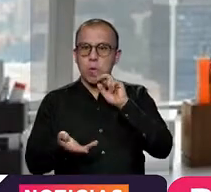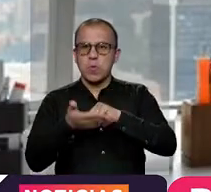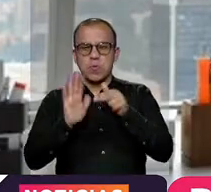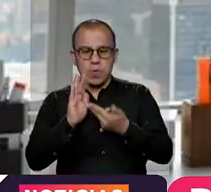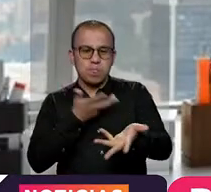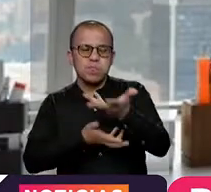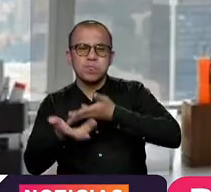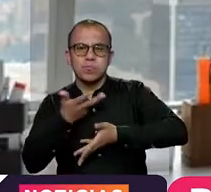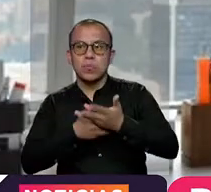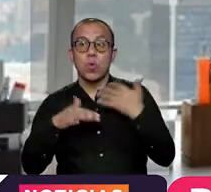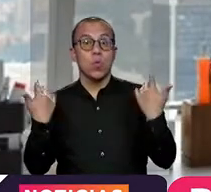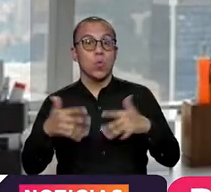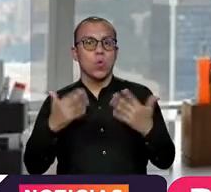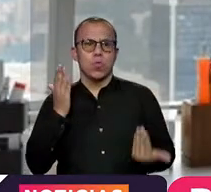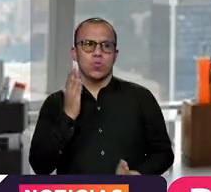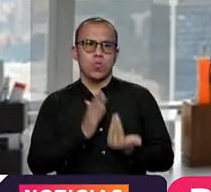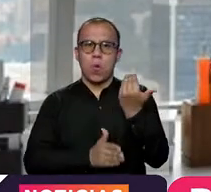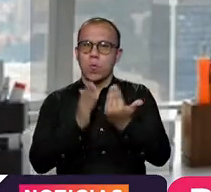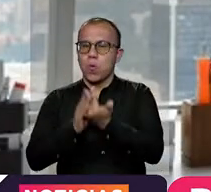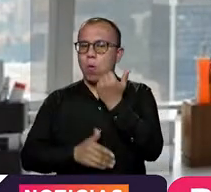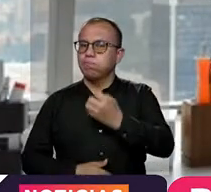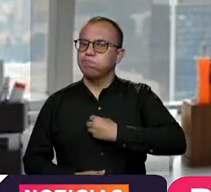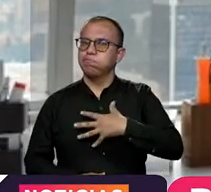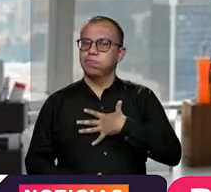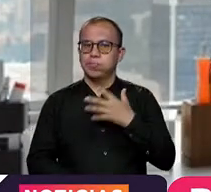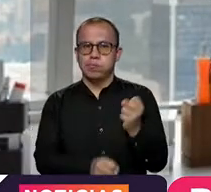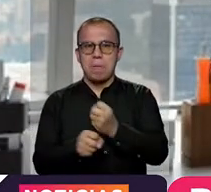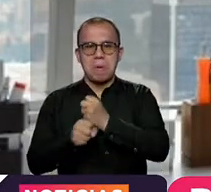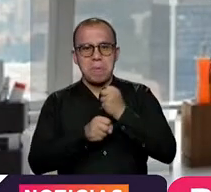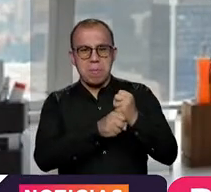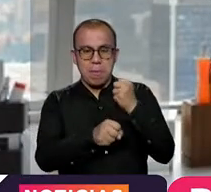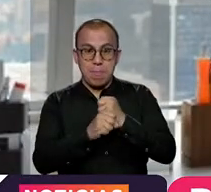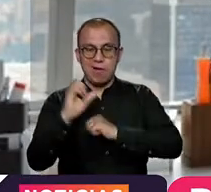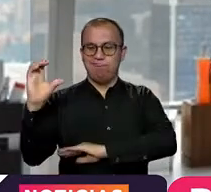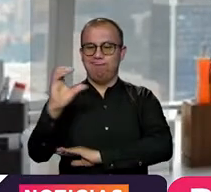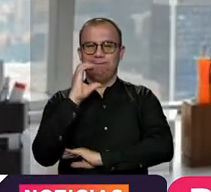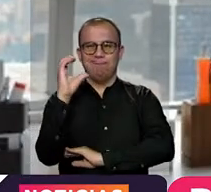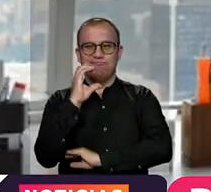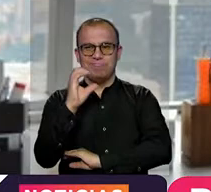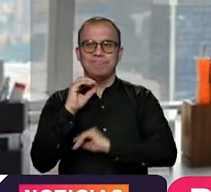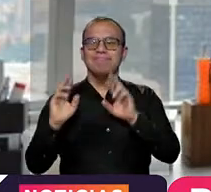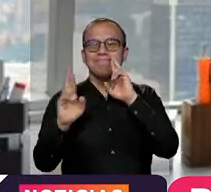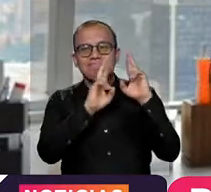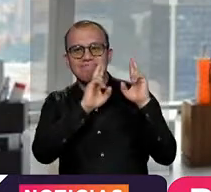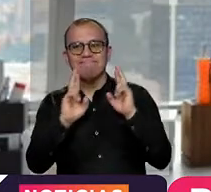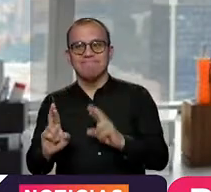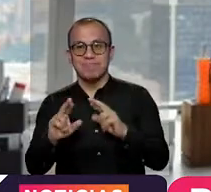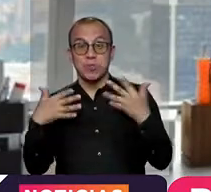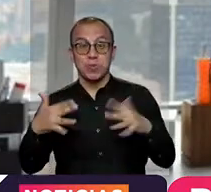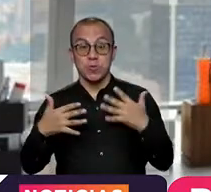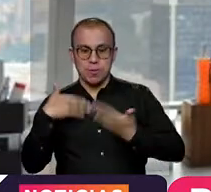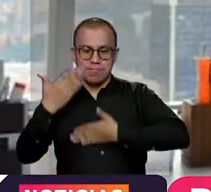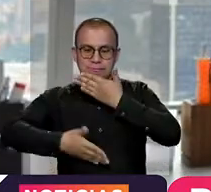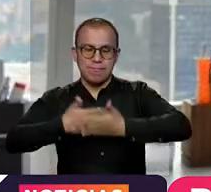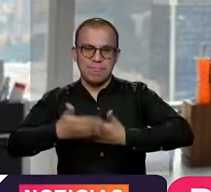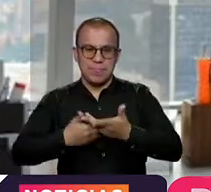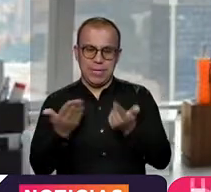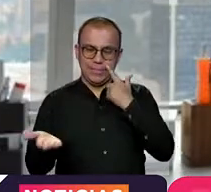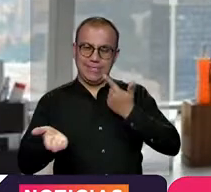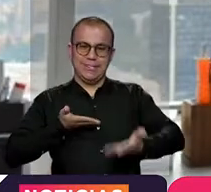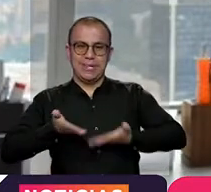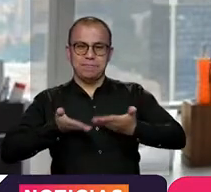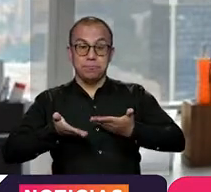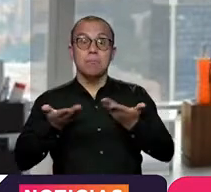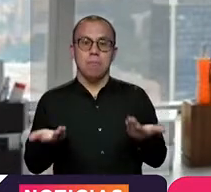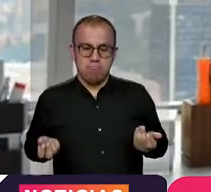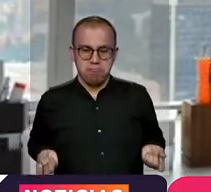compartidos es sin duda uno de los nuevos generadores de oportunidades de empleo. Colombia cuenta con un reconocido talento calificado con vocación de servicio que